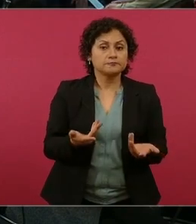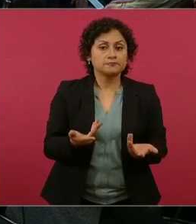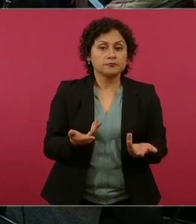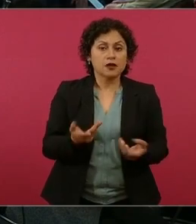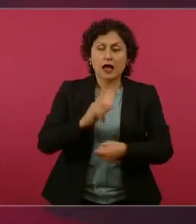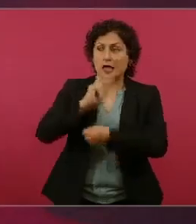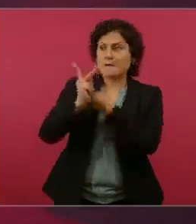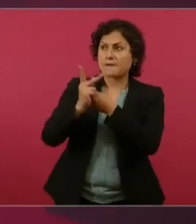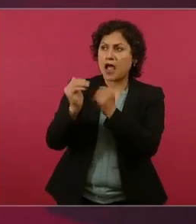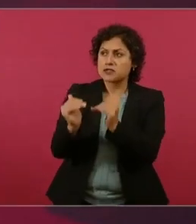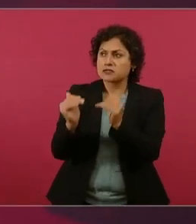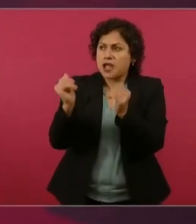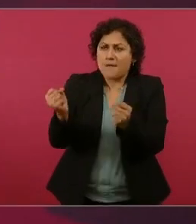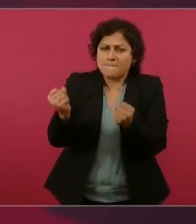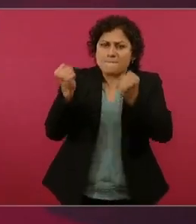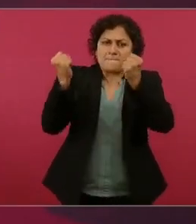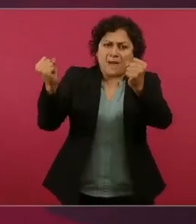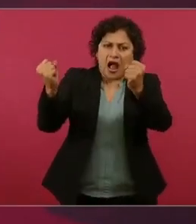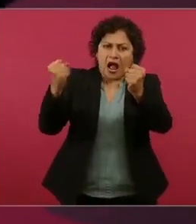país hegemónico.